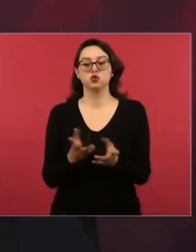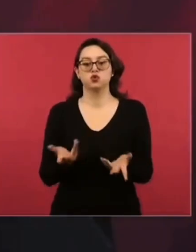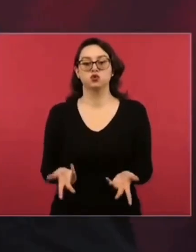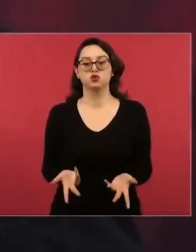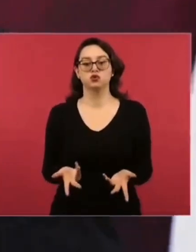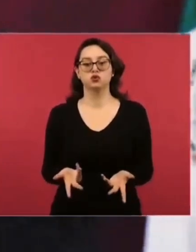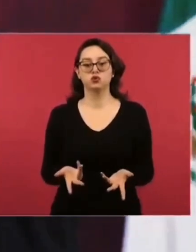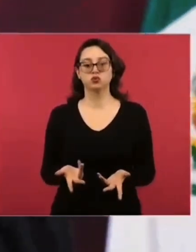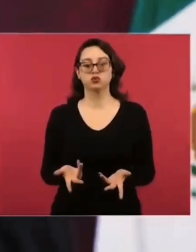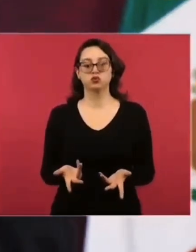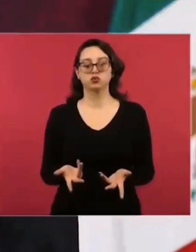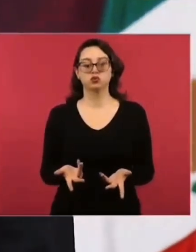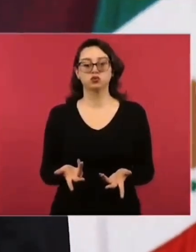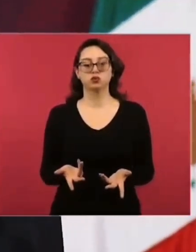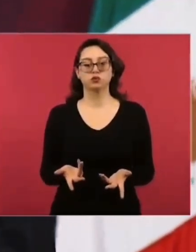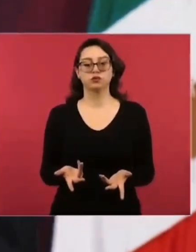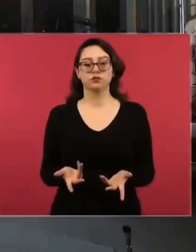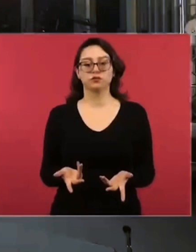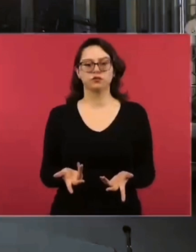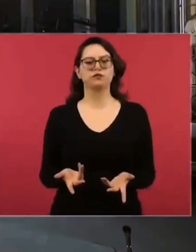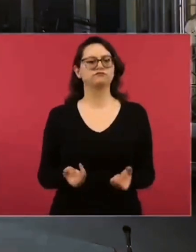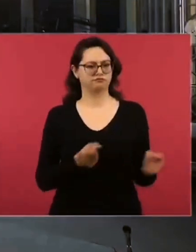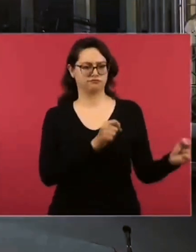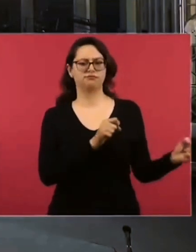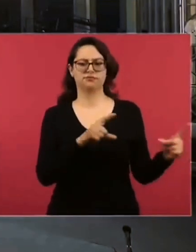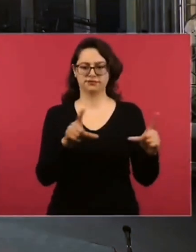nada más dije, pon,